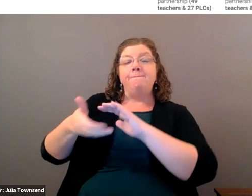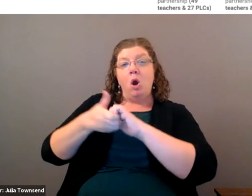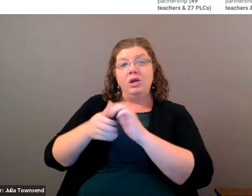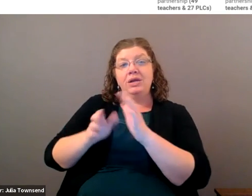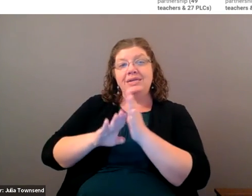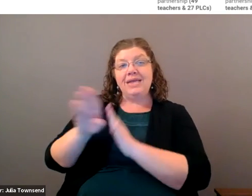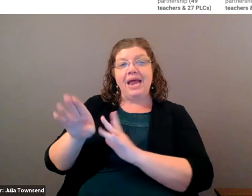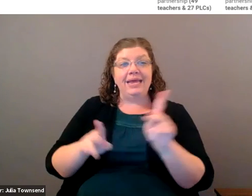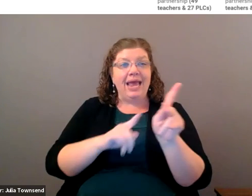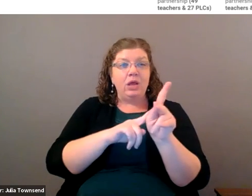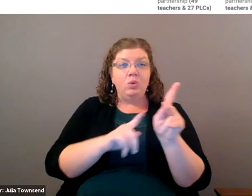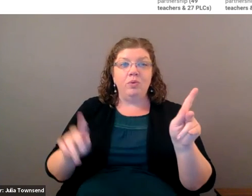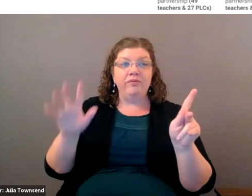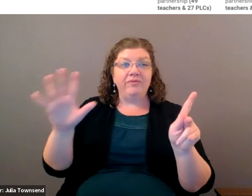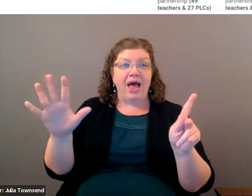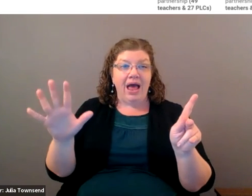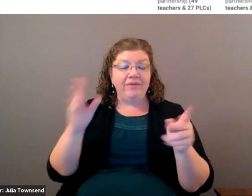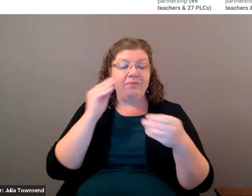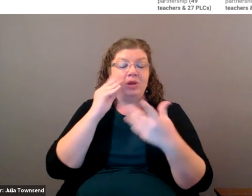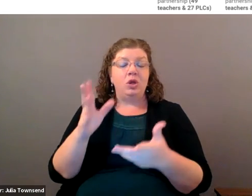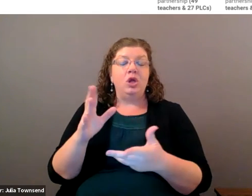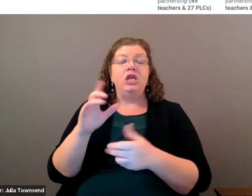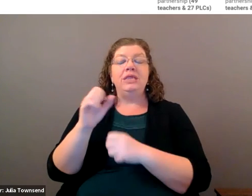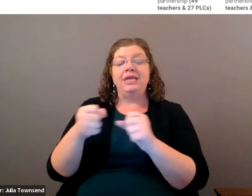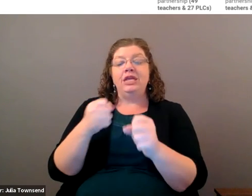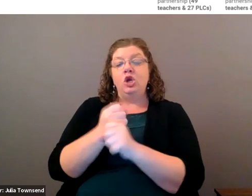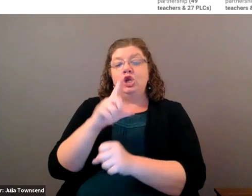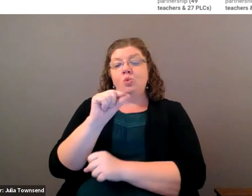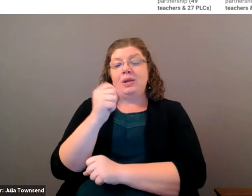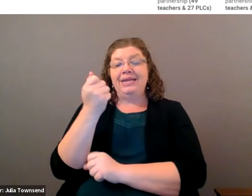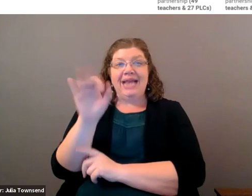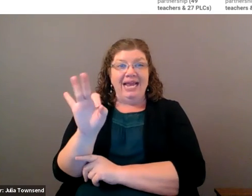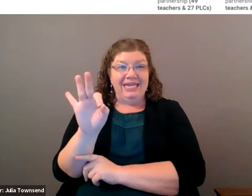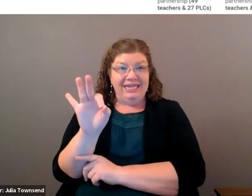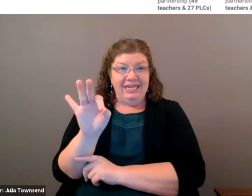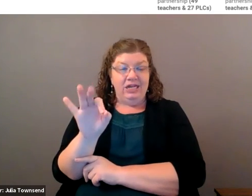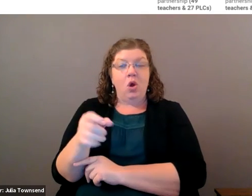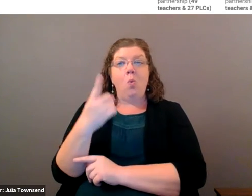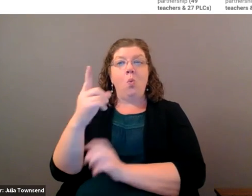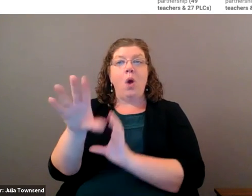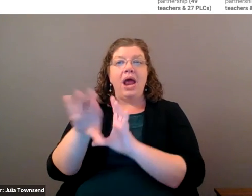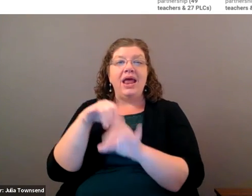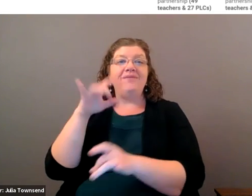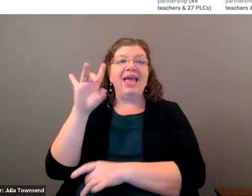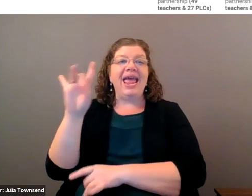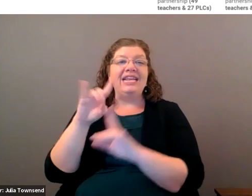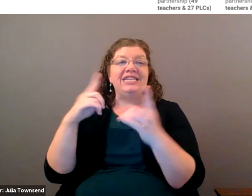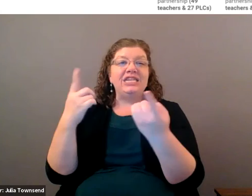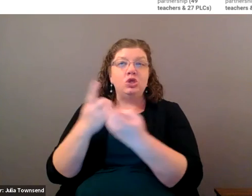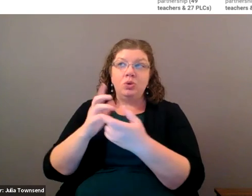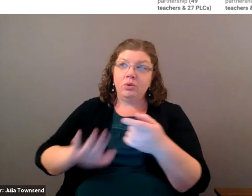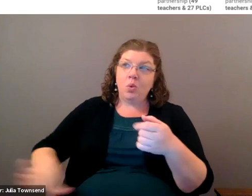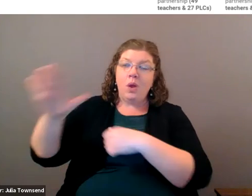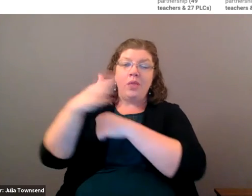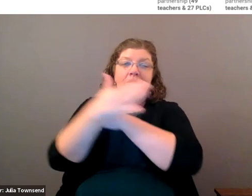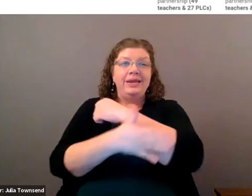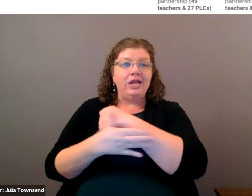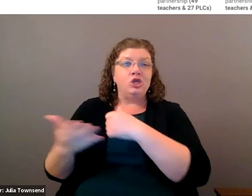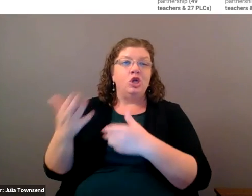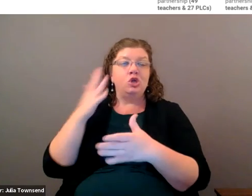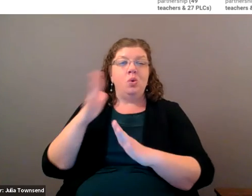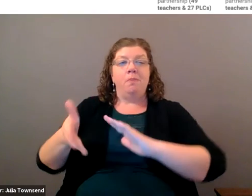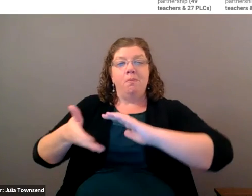aliado de Illustrative Math y eso fue en el 2019. Fuimos uno de 8 distritos en todo el